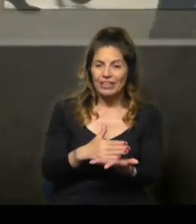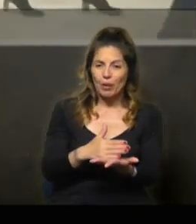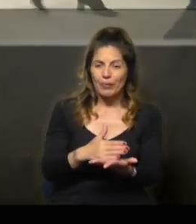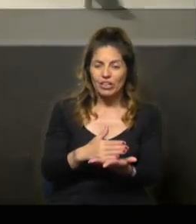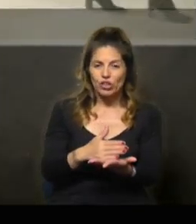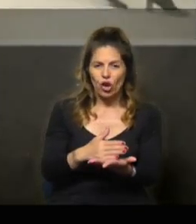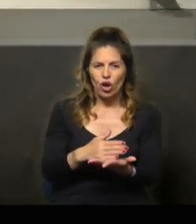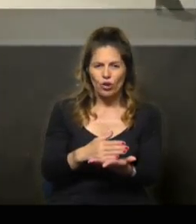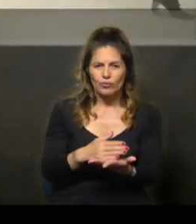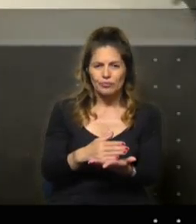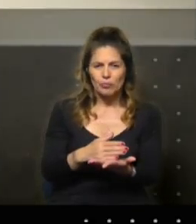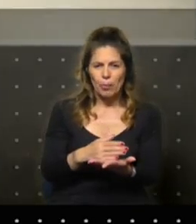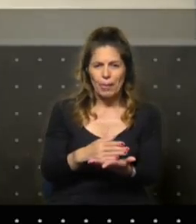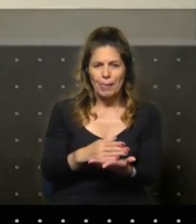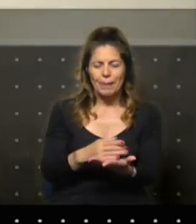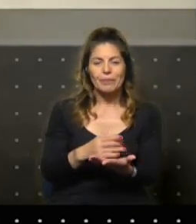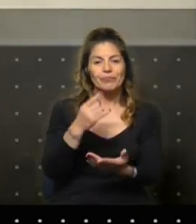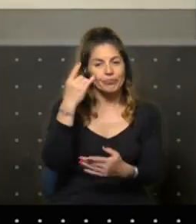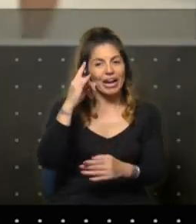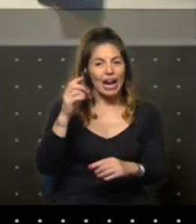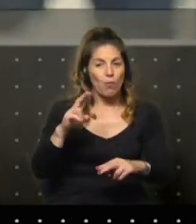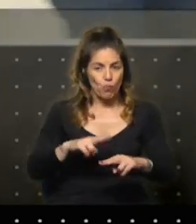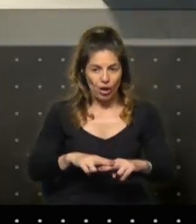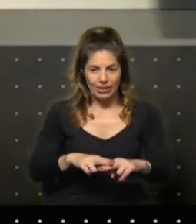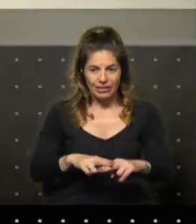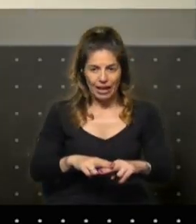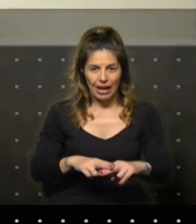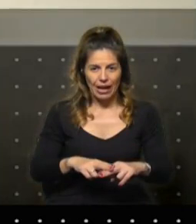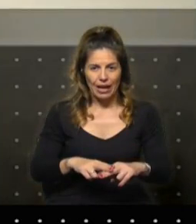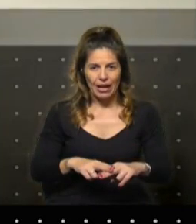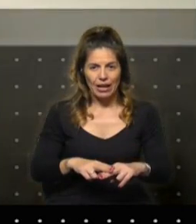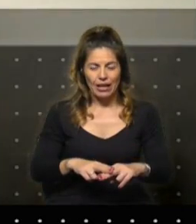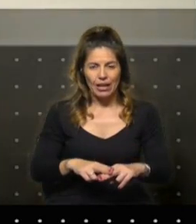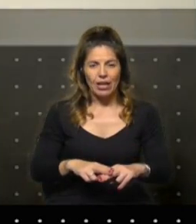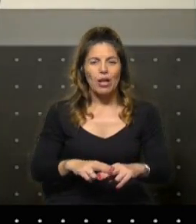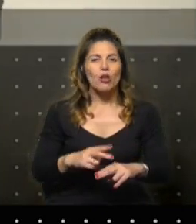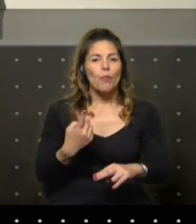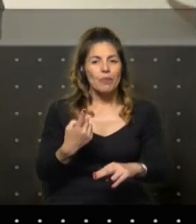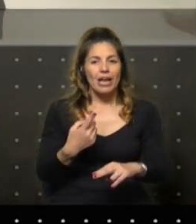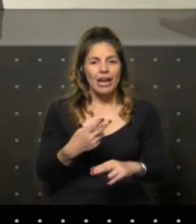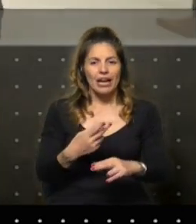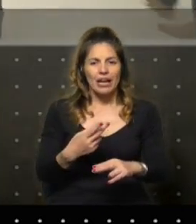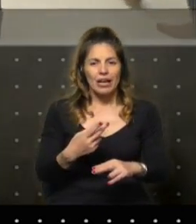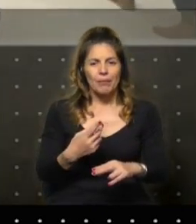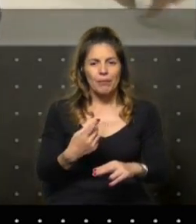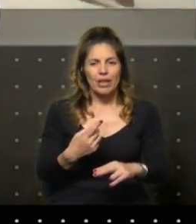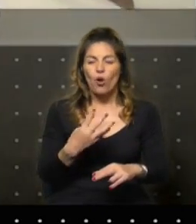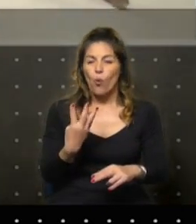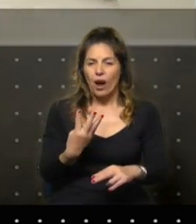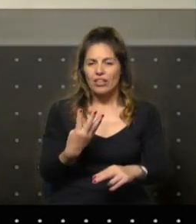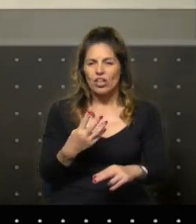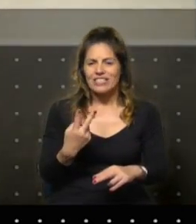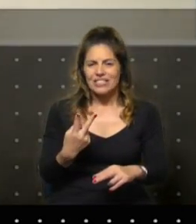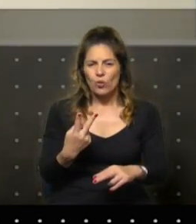muerta no r negro enquen el primer recurso no convencional perdón el cuarto el